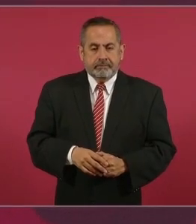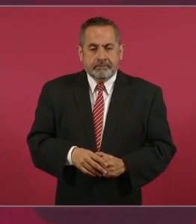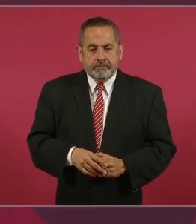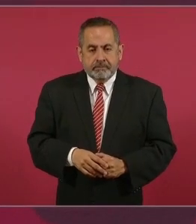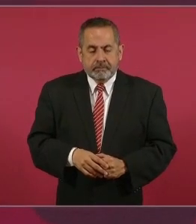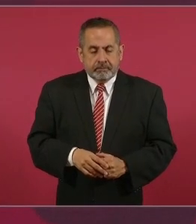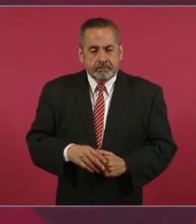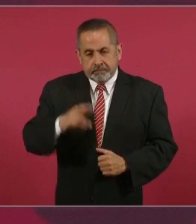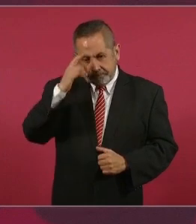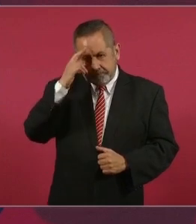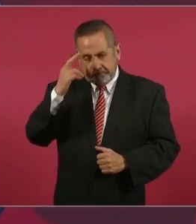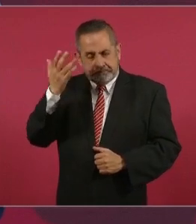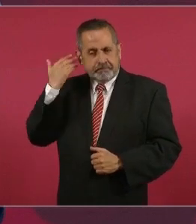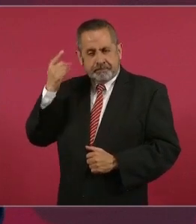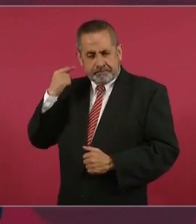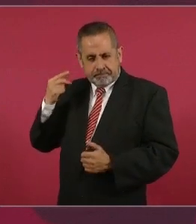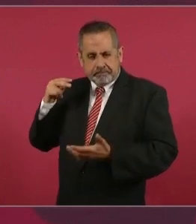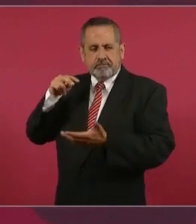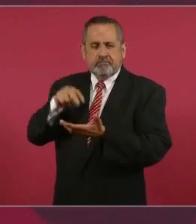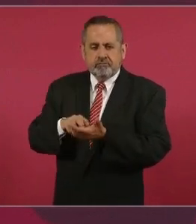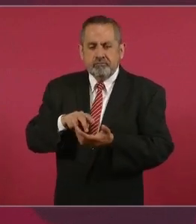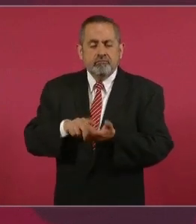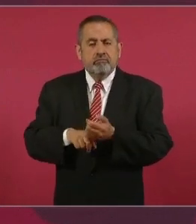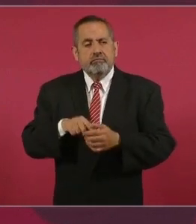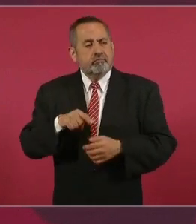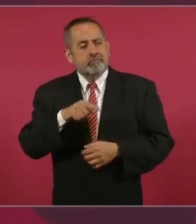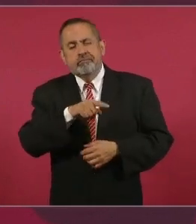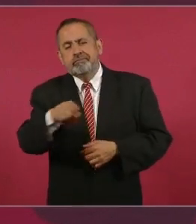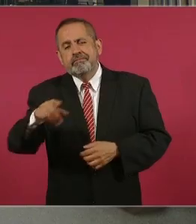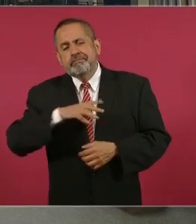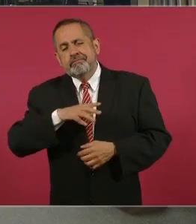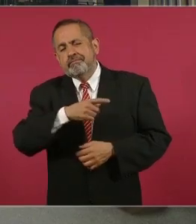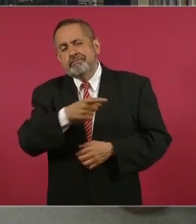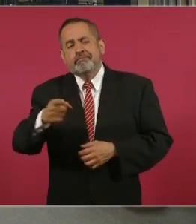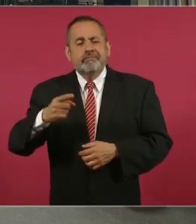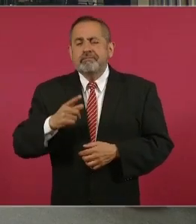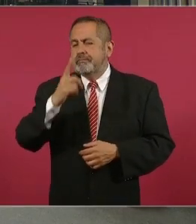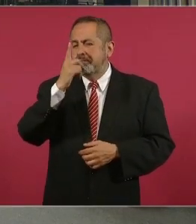lo que existía era la Policía Federal,